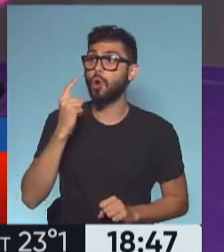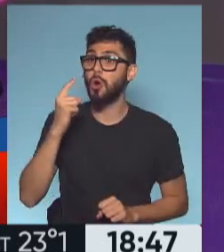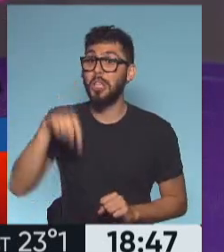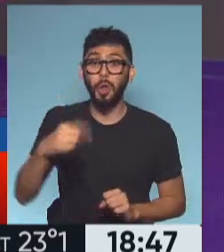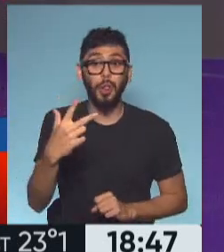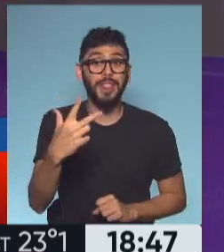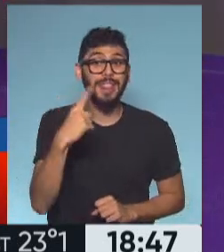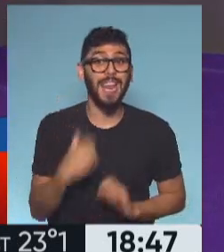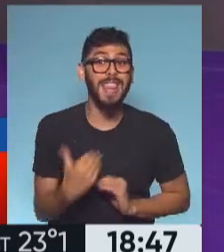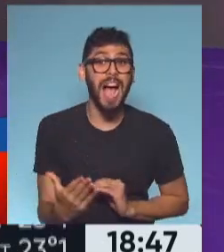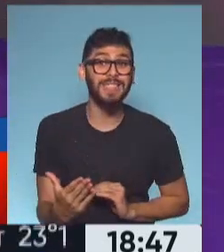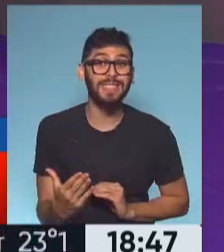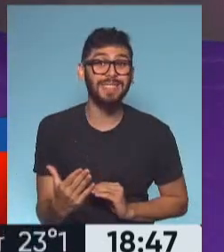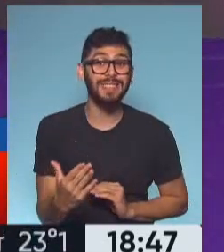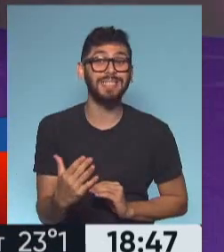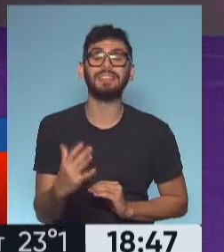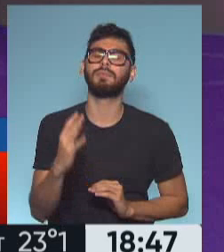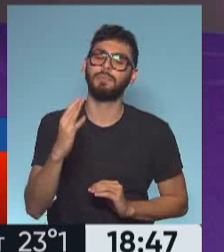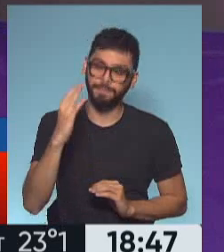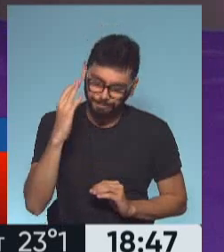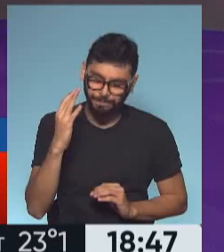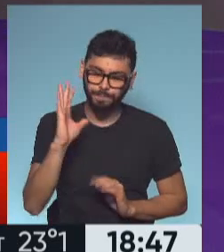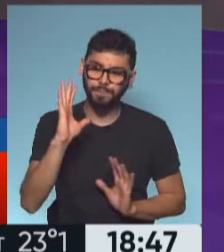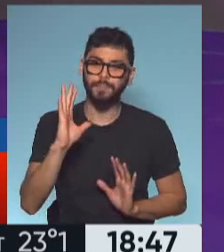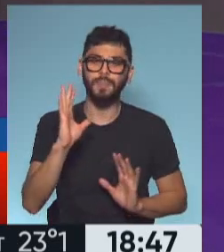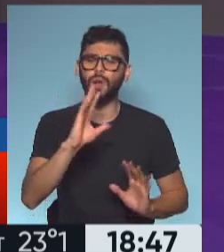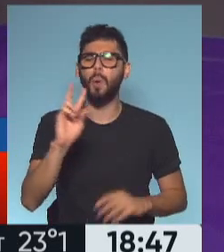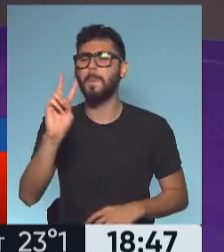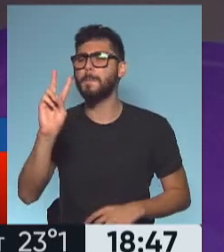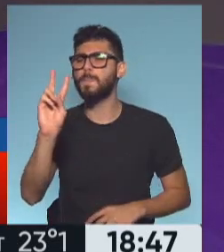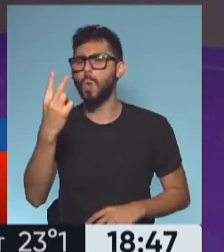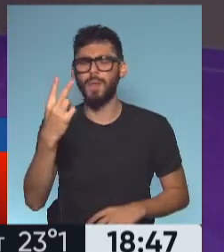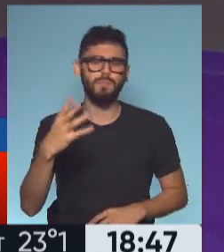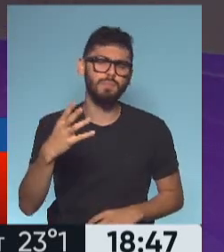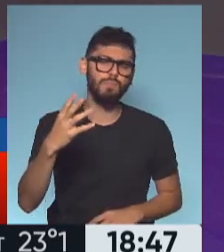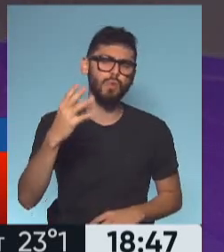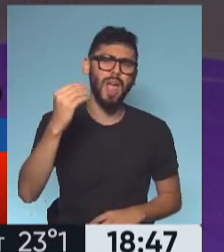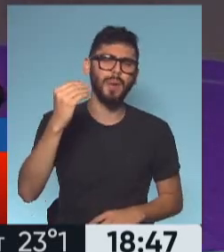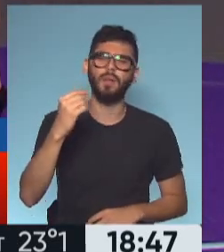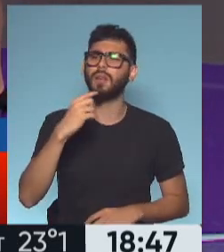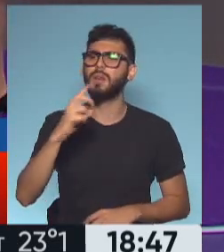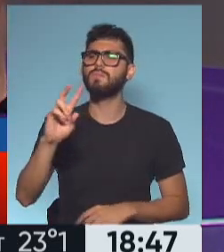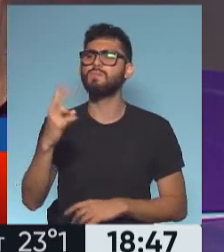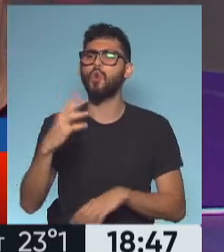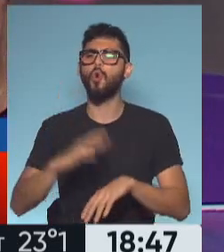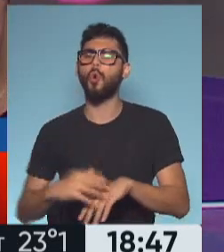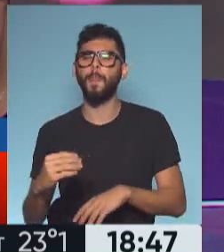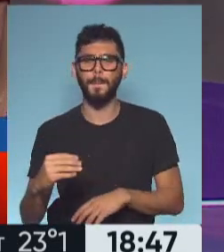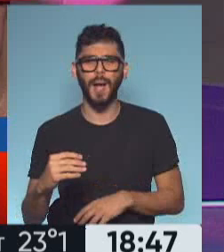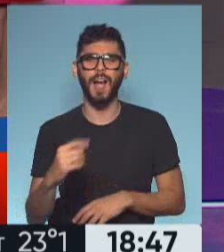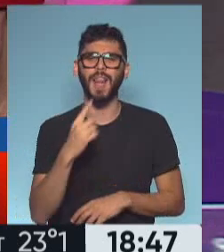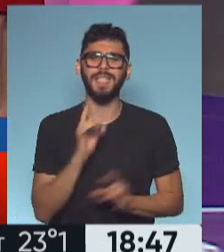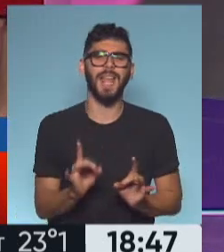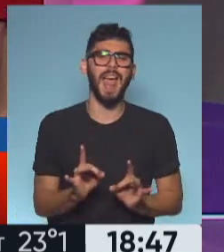generalmente está atribuida, cuando es una cosa así, se han atribuido muertes de este tipo a una